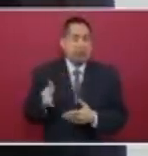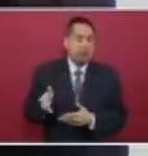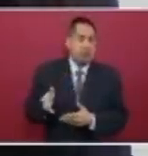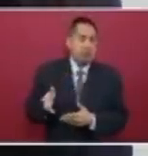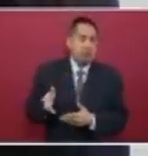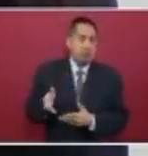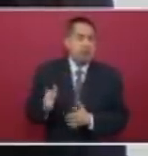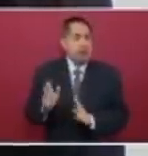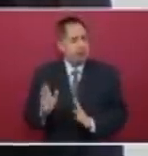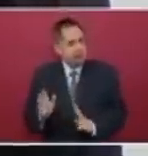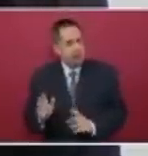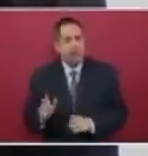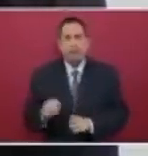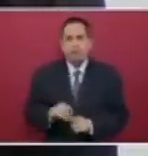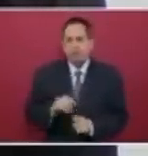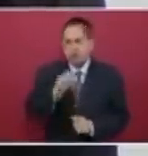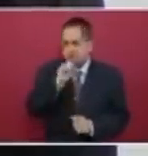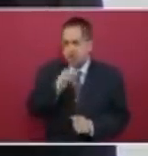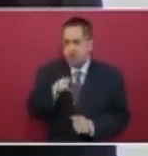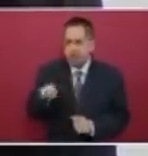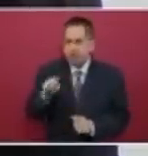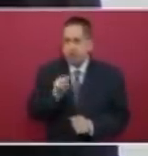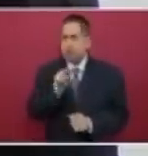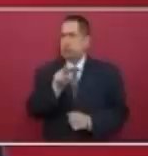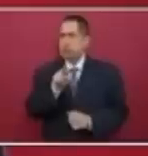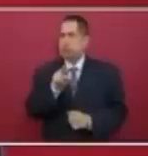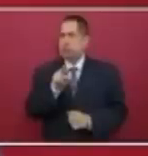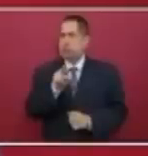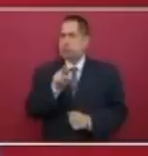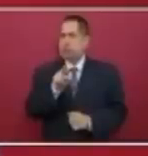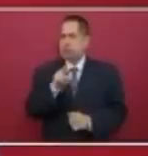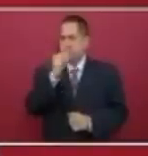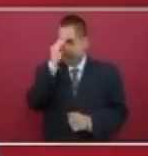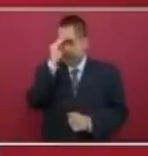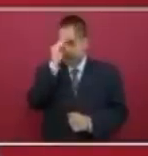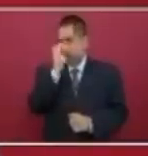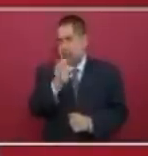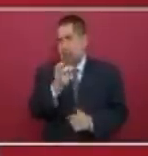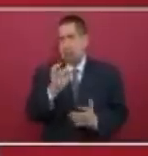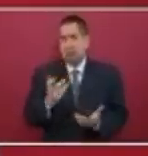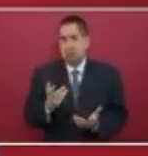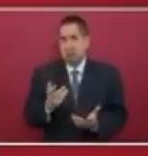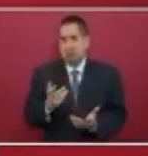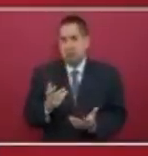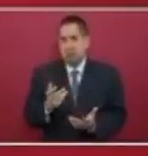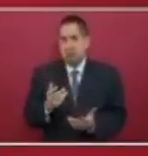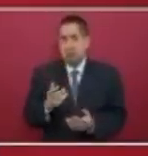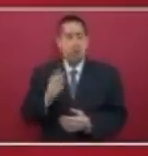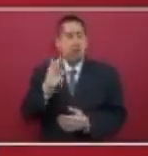también tomen en consideración ese elemento si esta planta no lo